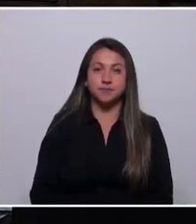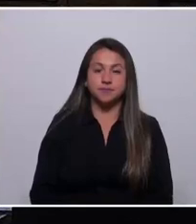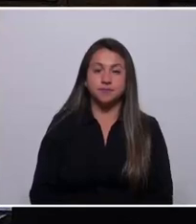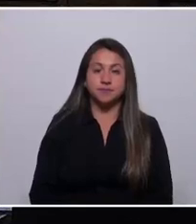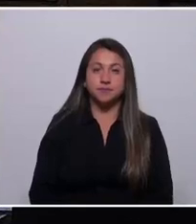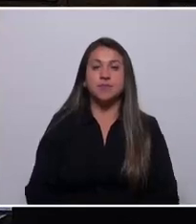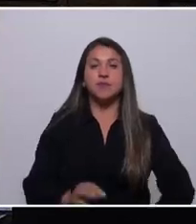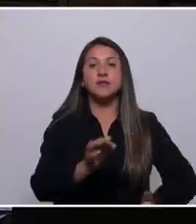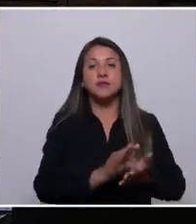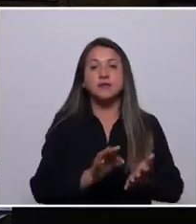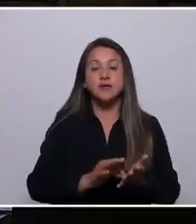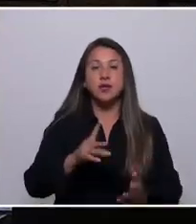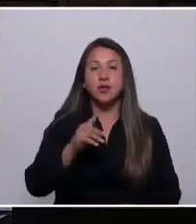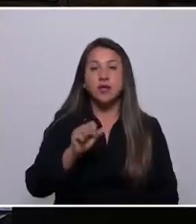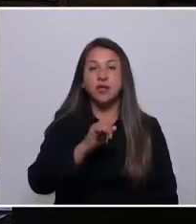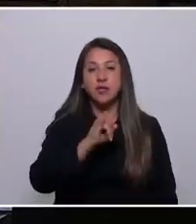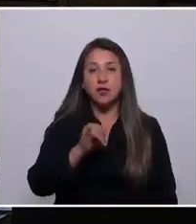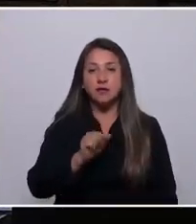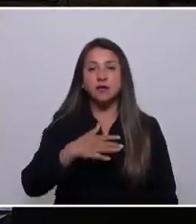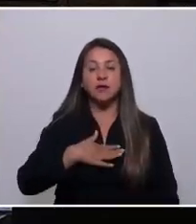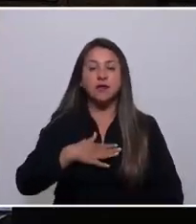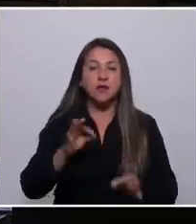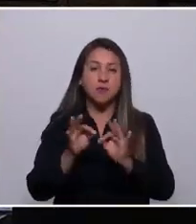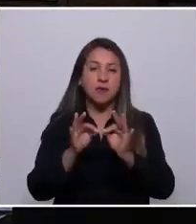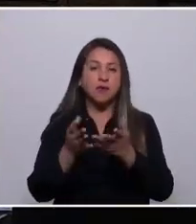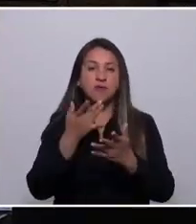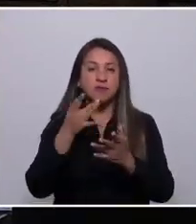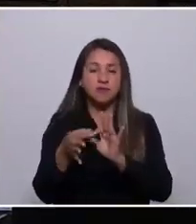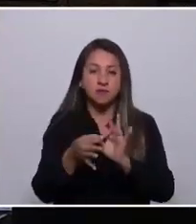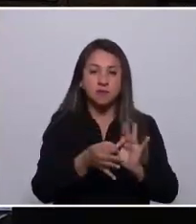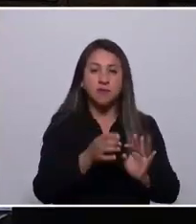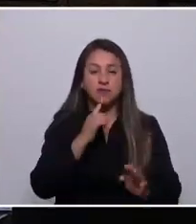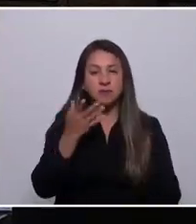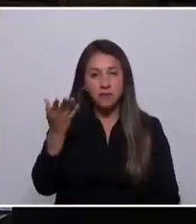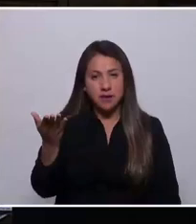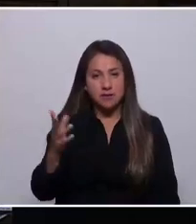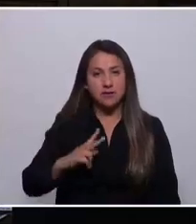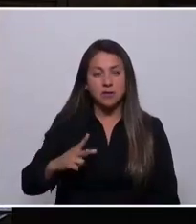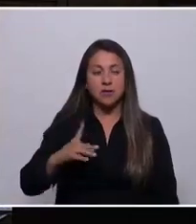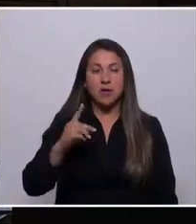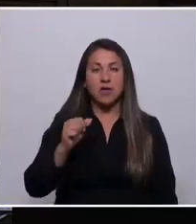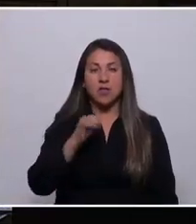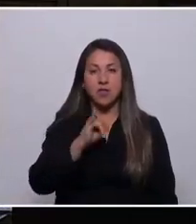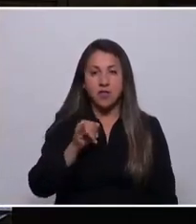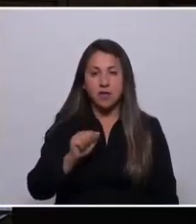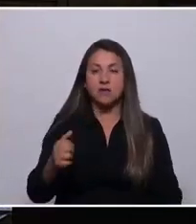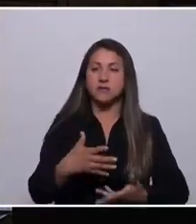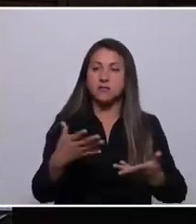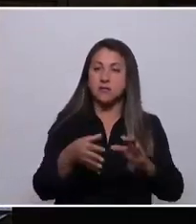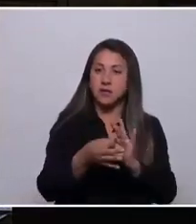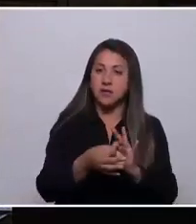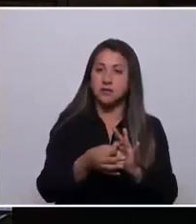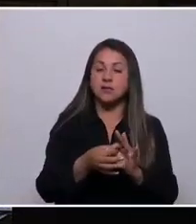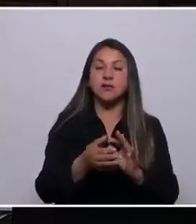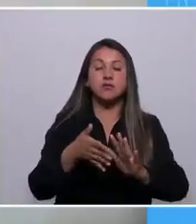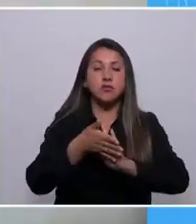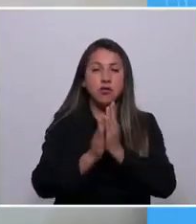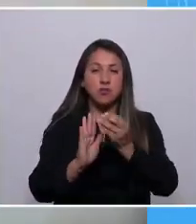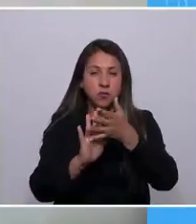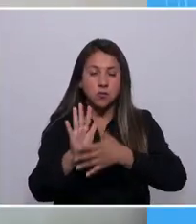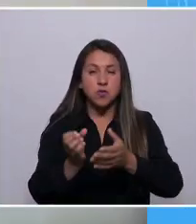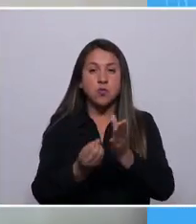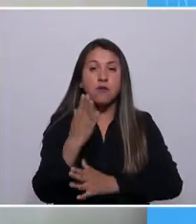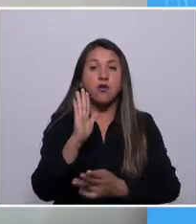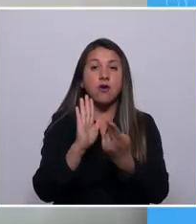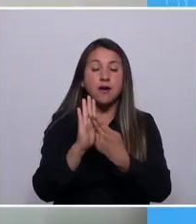acá Mauricio Daza, voy a argumentar esta indicación. Tiene la palabra, señor Daza. Muchas gracias. El texto contenido en el nuevo